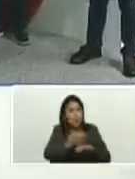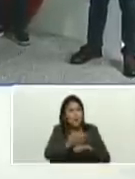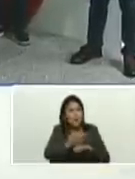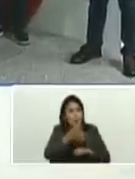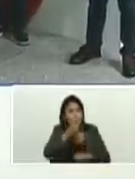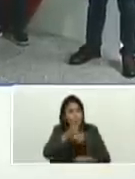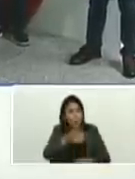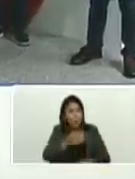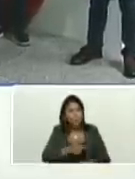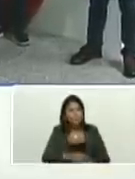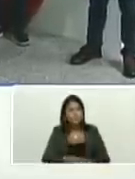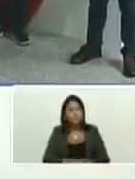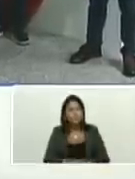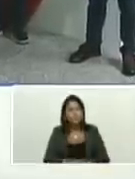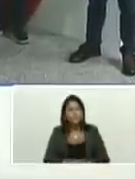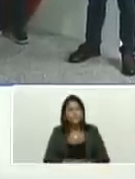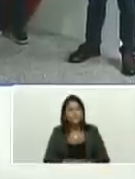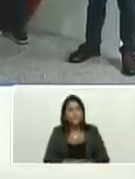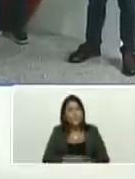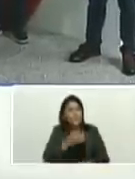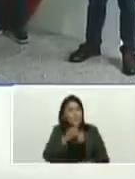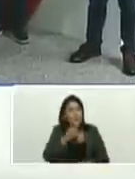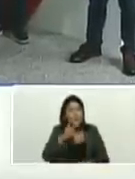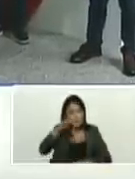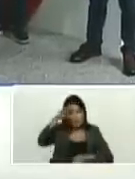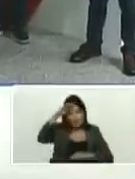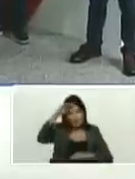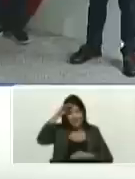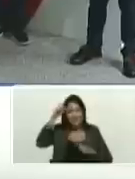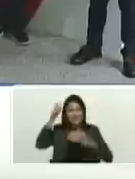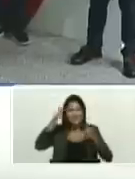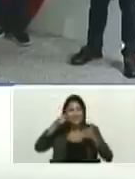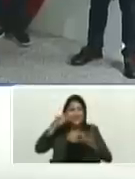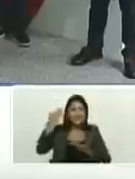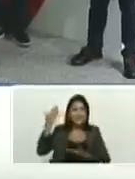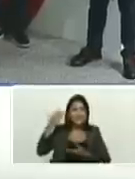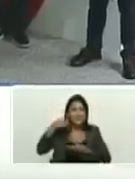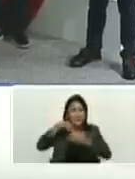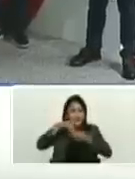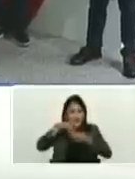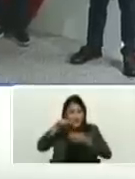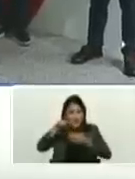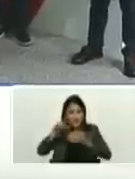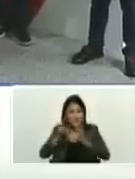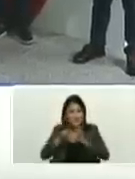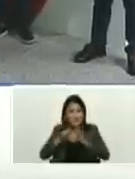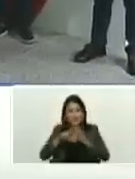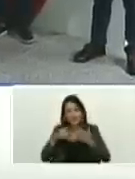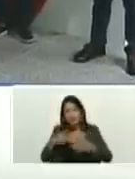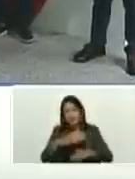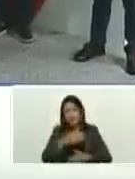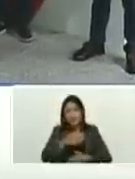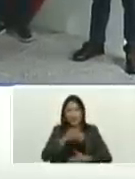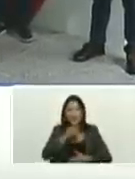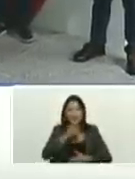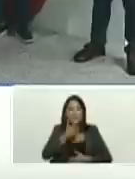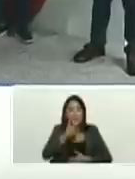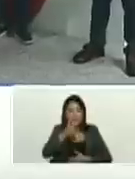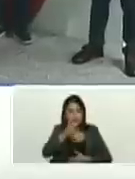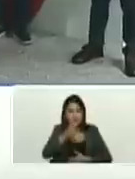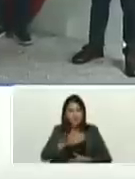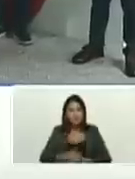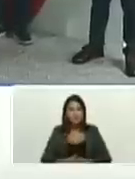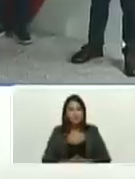Chávez esté en los brazos y en el amor de la juventud, de los estudiantes, de los liceos, de